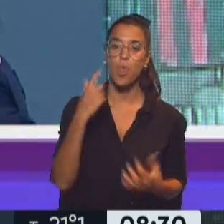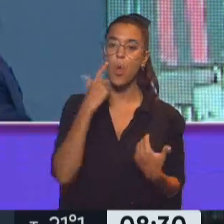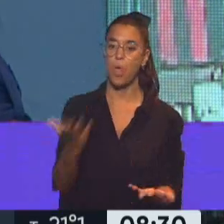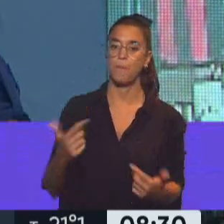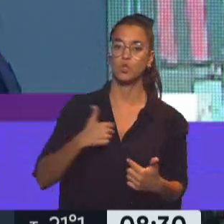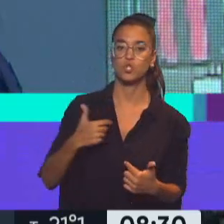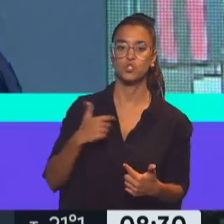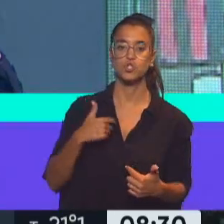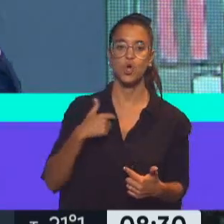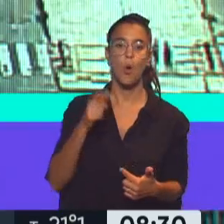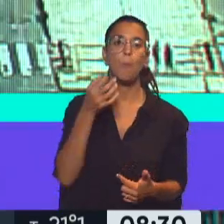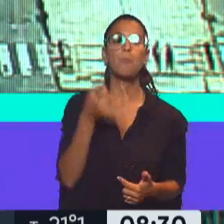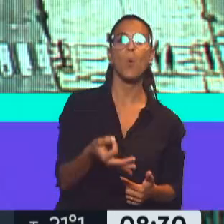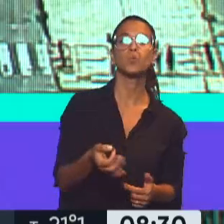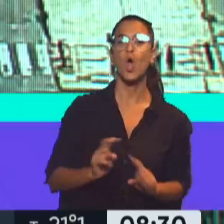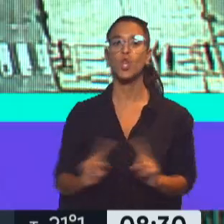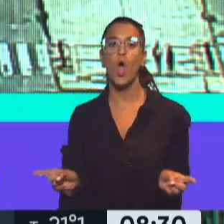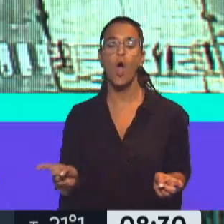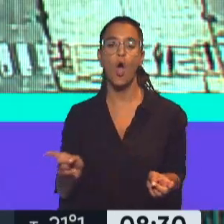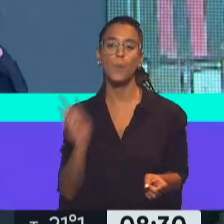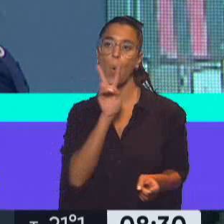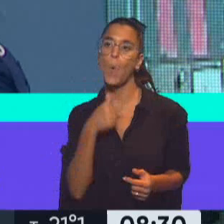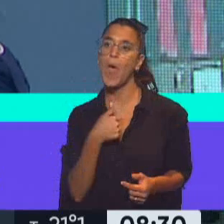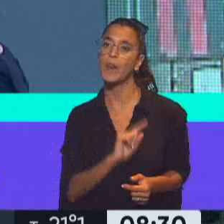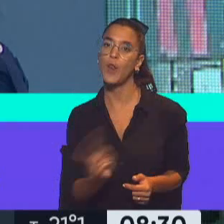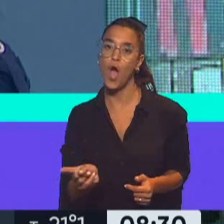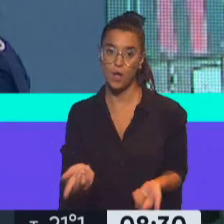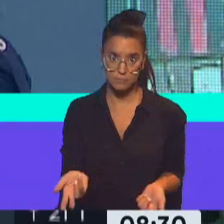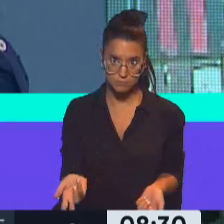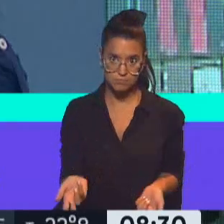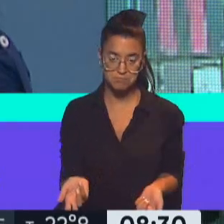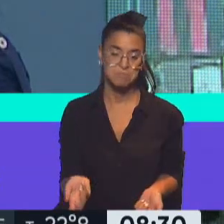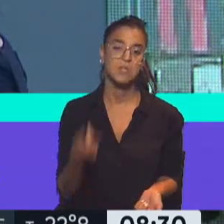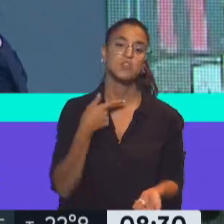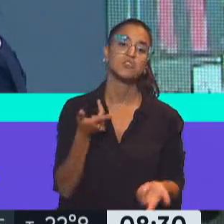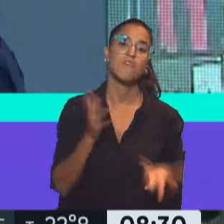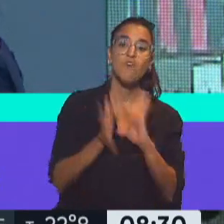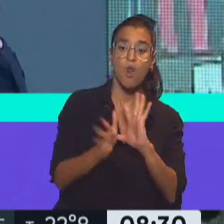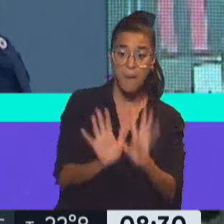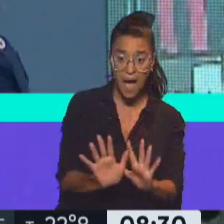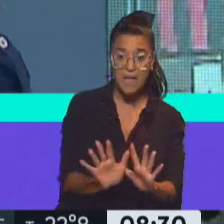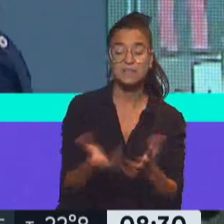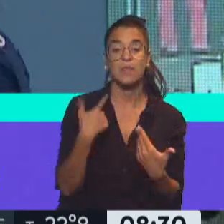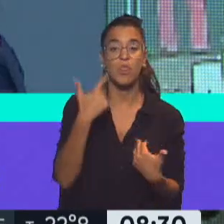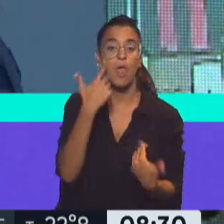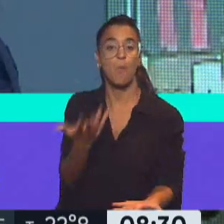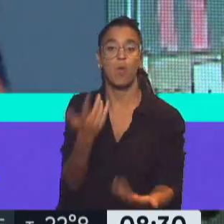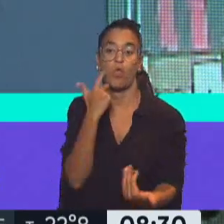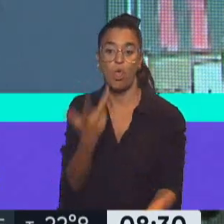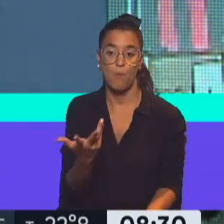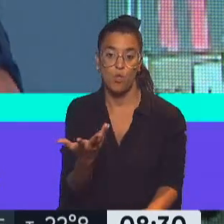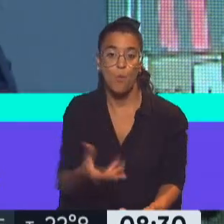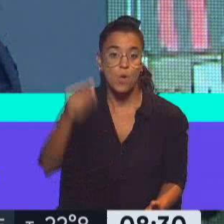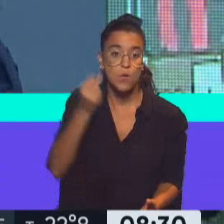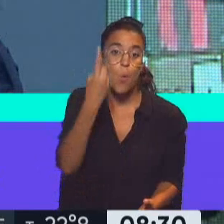que no soy puto. No soy puto y no soy una mujer, digo, en algún punto, ¿no? Entonces, en pos de eso y en esa demostración, muchas veces, a veces